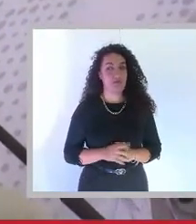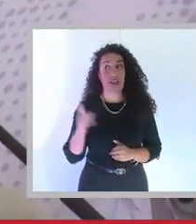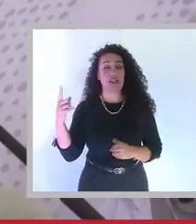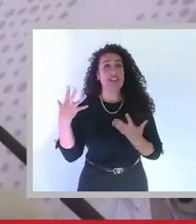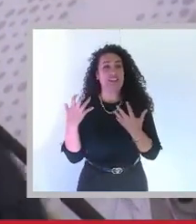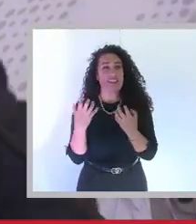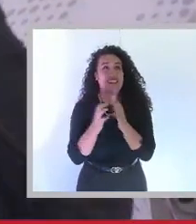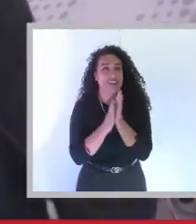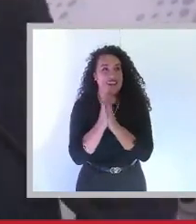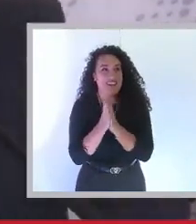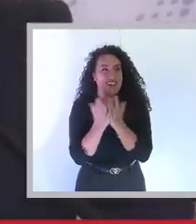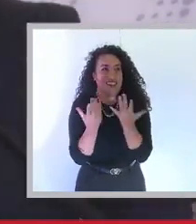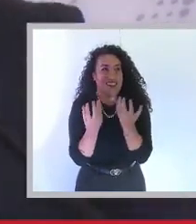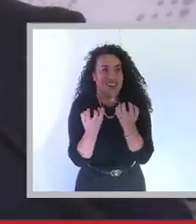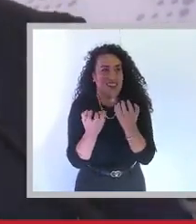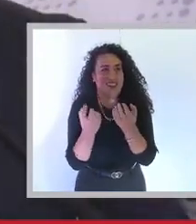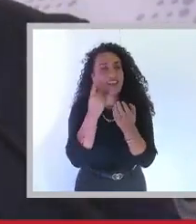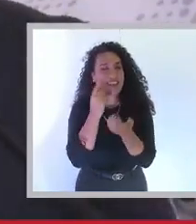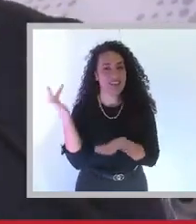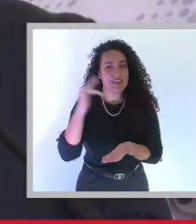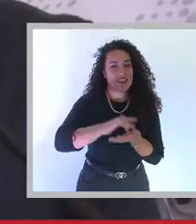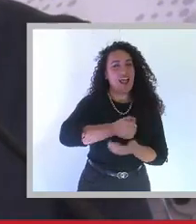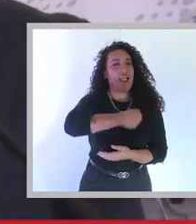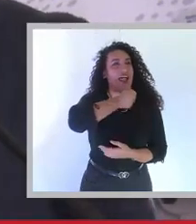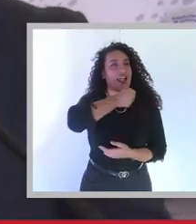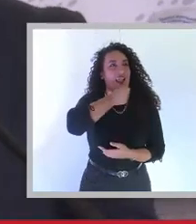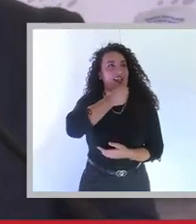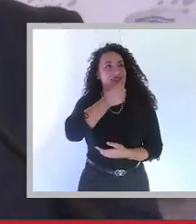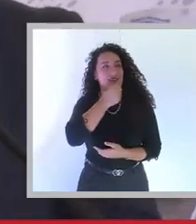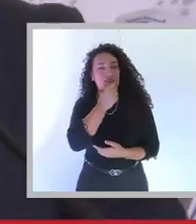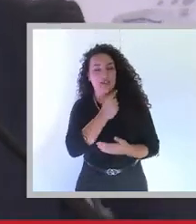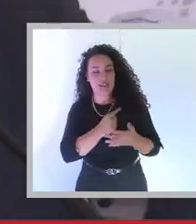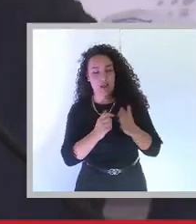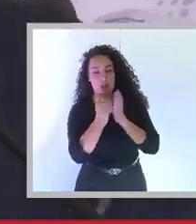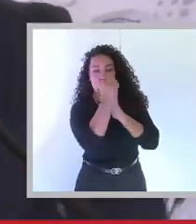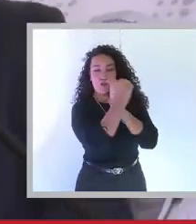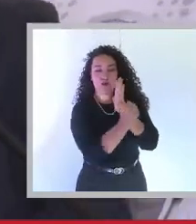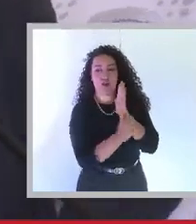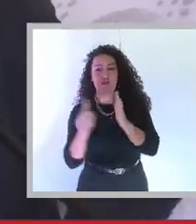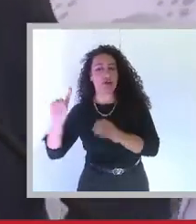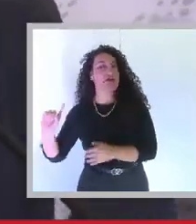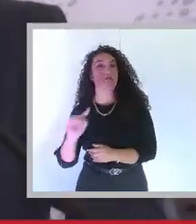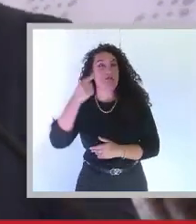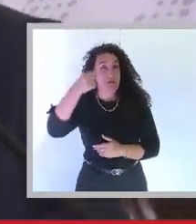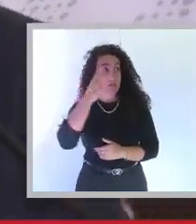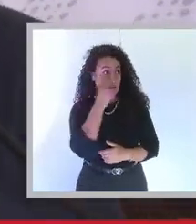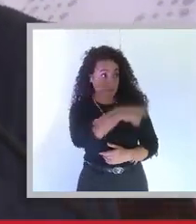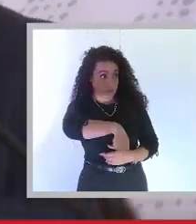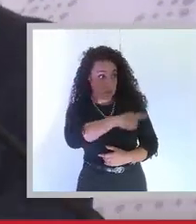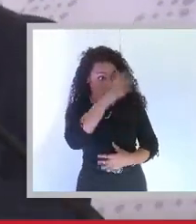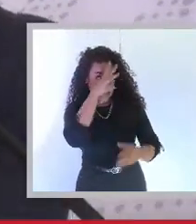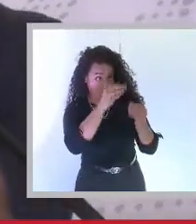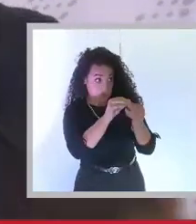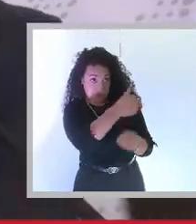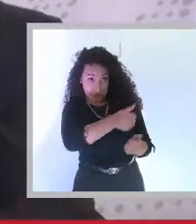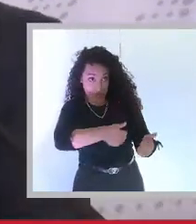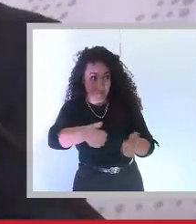ansiosa de poder cantar, la vamos a poner adelante en el programa. ¿De acuerdo? Sí.